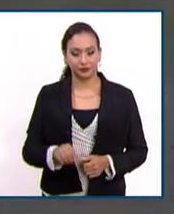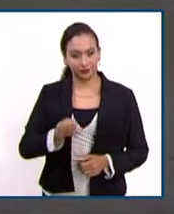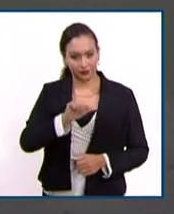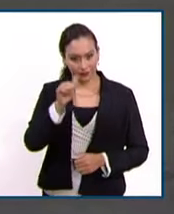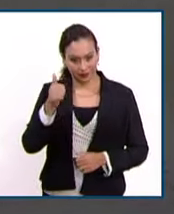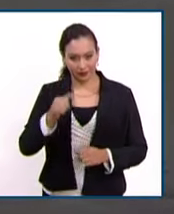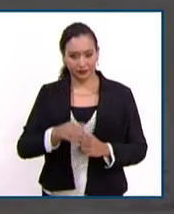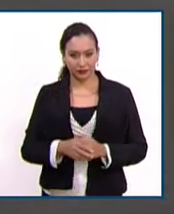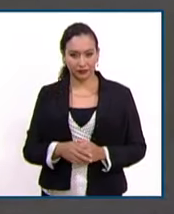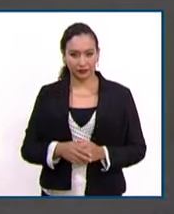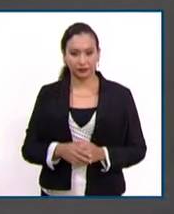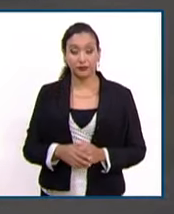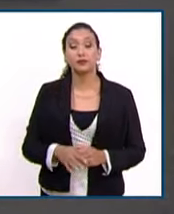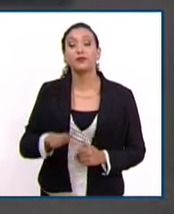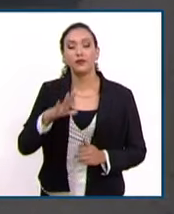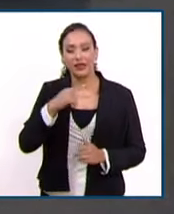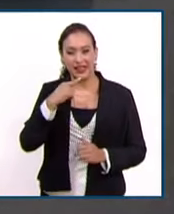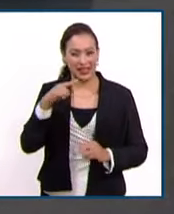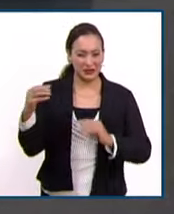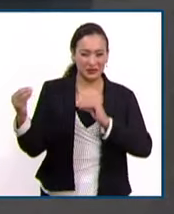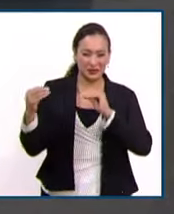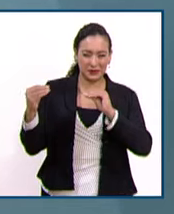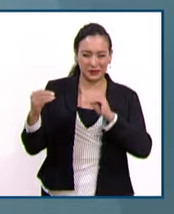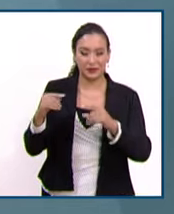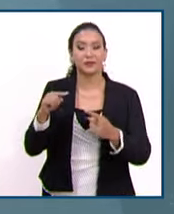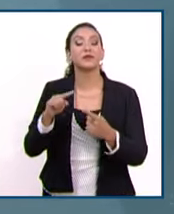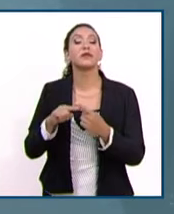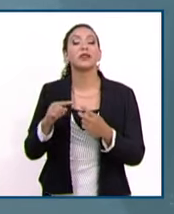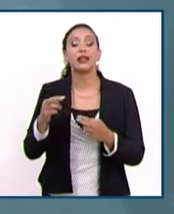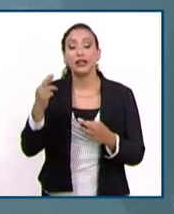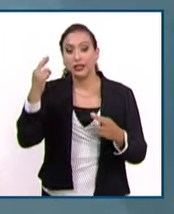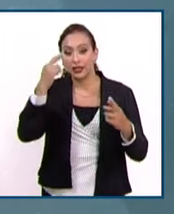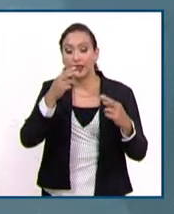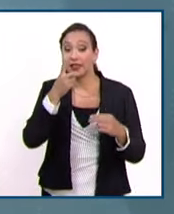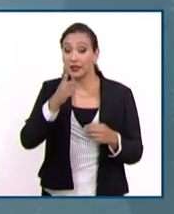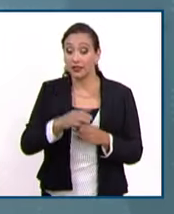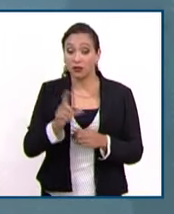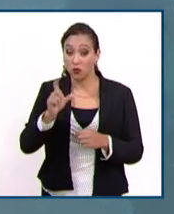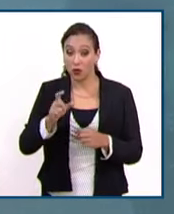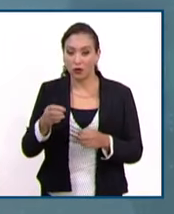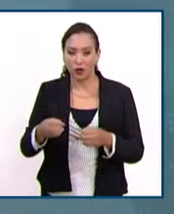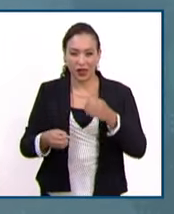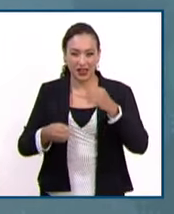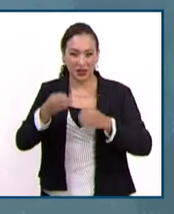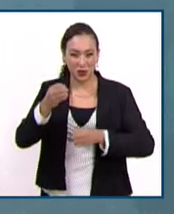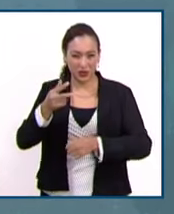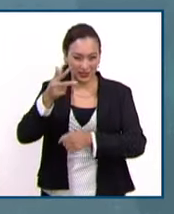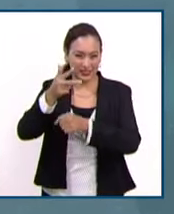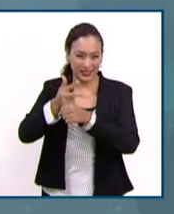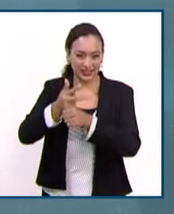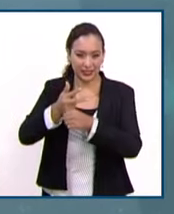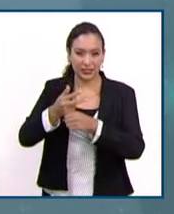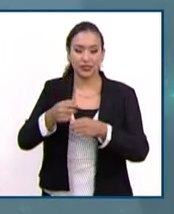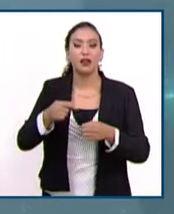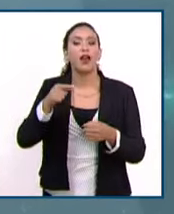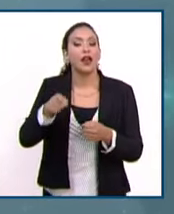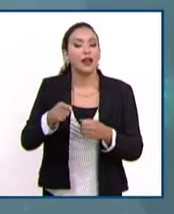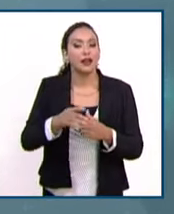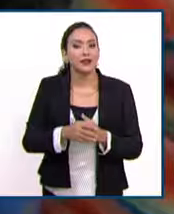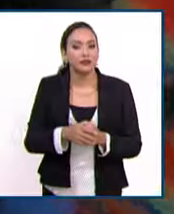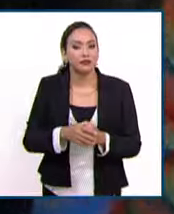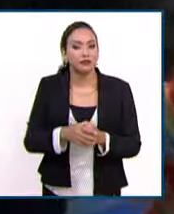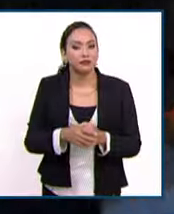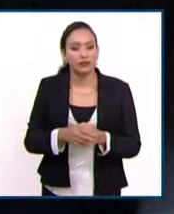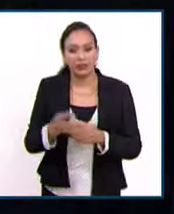al resolver un amparo directo en revisión, la sala determinó que en los juicios orales mercantiles es inconstitucional que se deseche de plano una